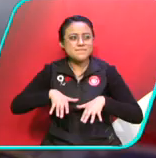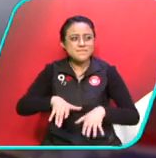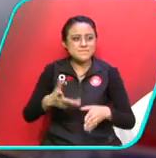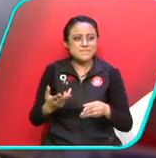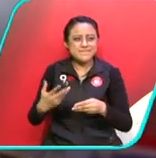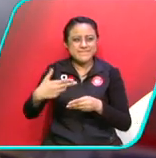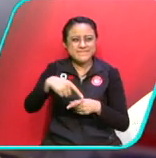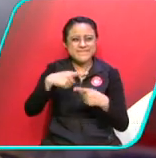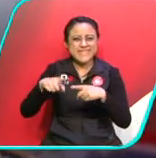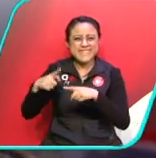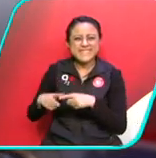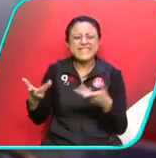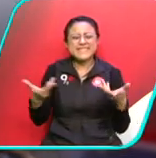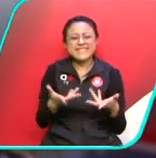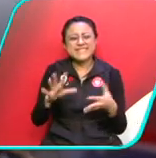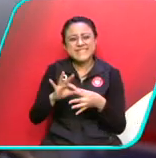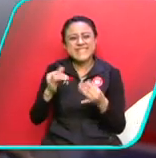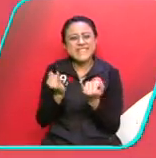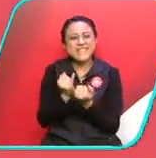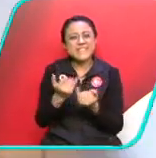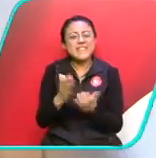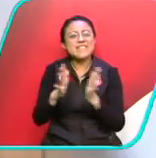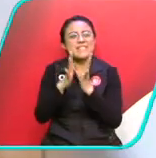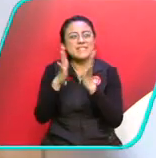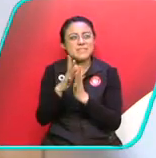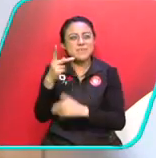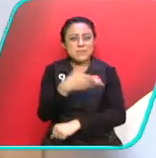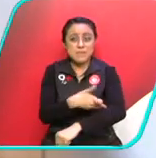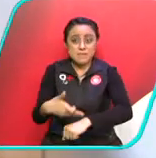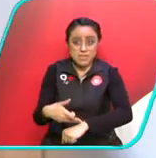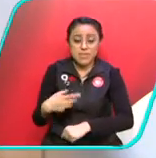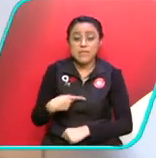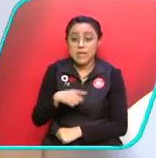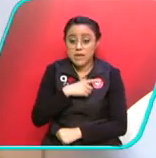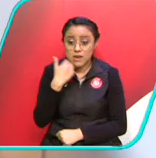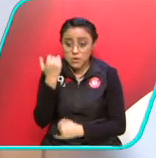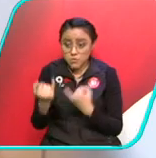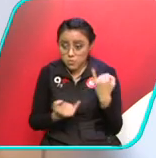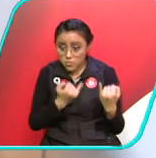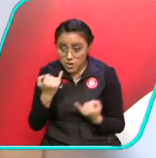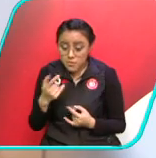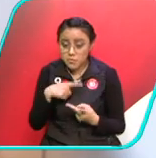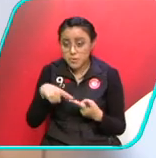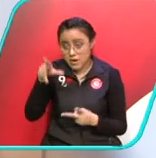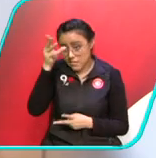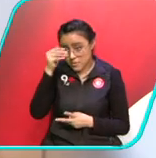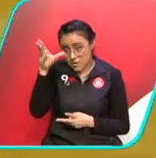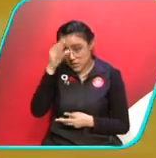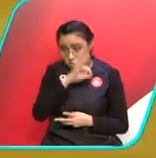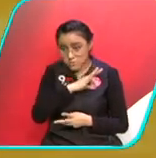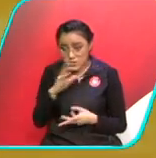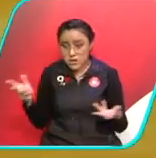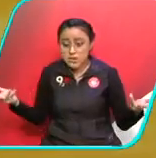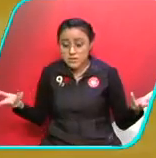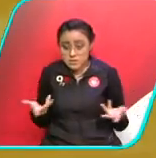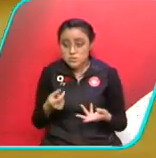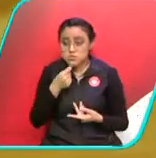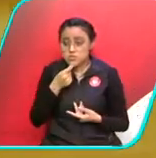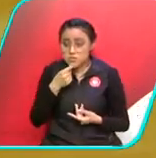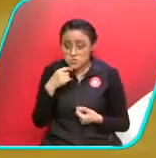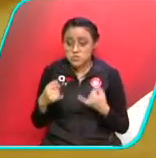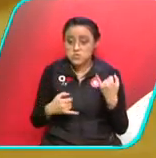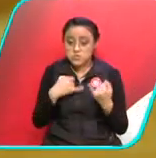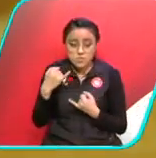relleno, donde también participa su familia. Si queremos que el niño juegue y aprenda a hacer él, un niño que juegue con